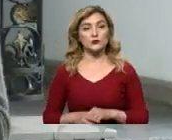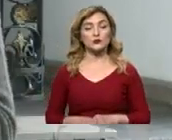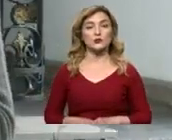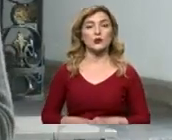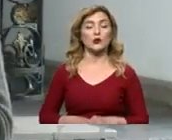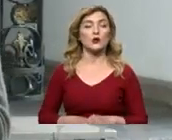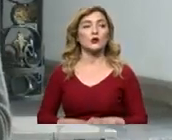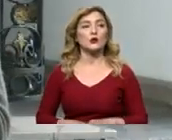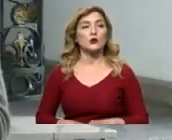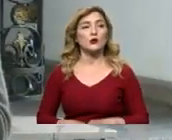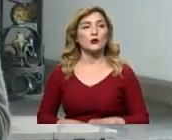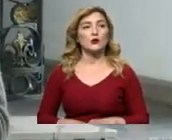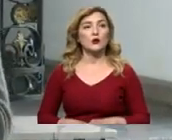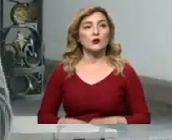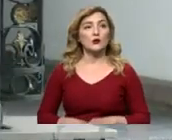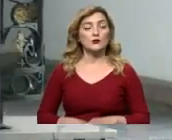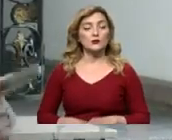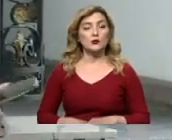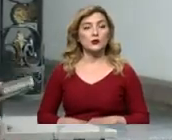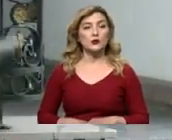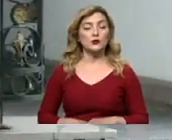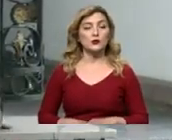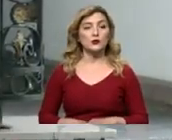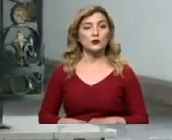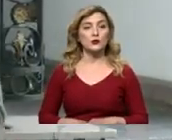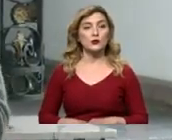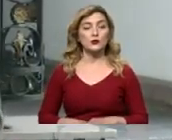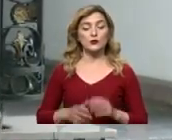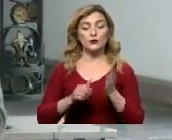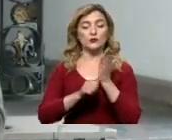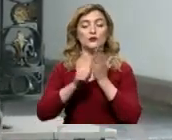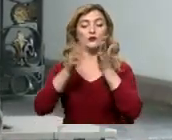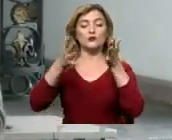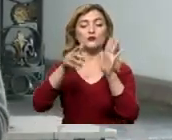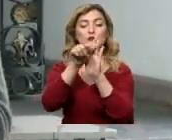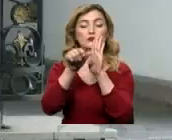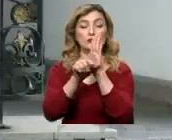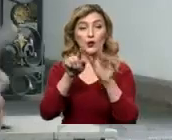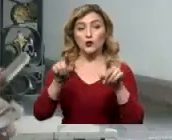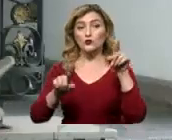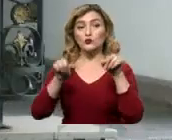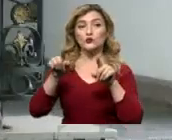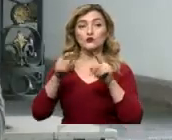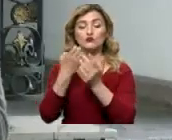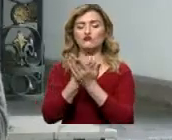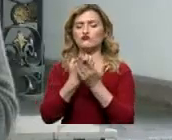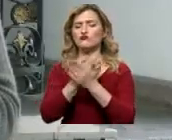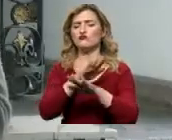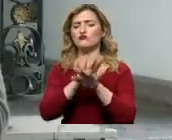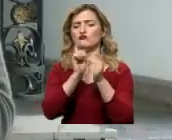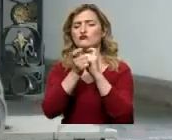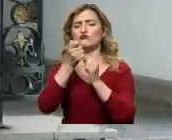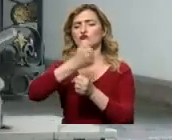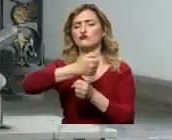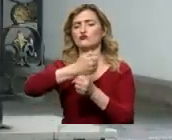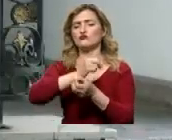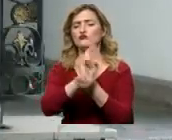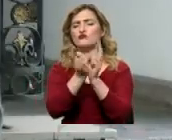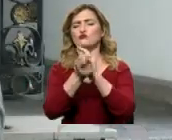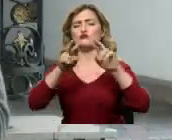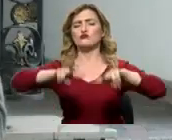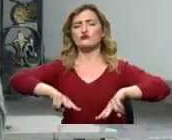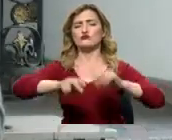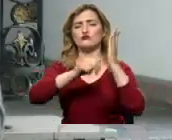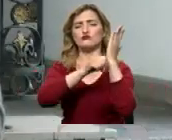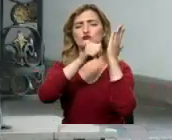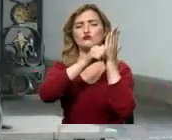los ministros dieron también otros detalles de lo que serán estas medidas económicas y laborales. Por ejemplo, el